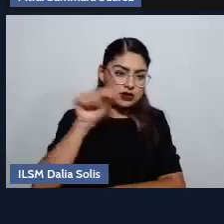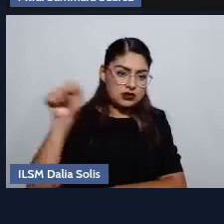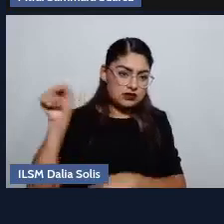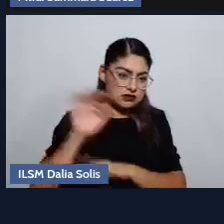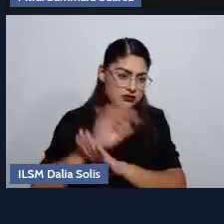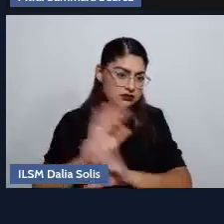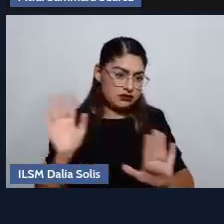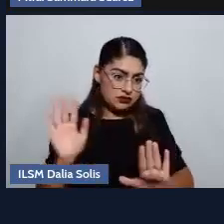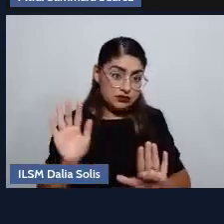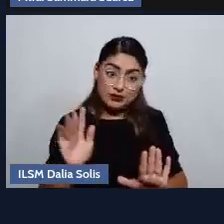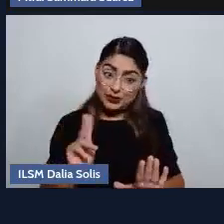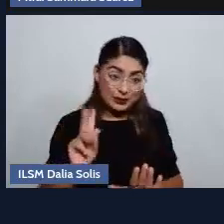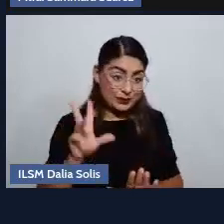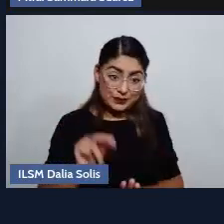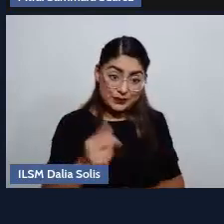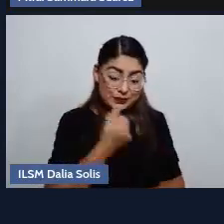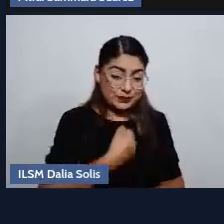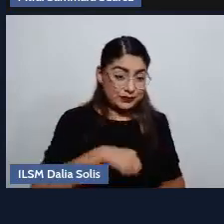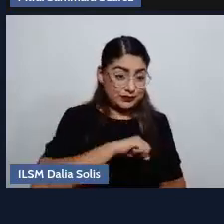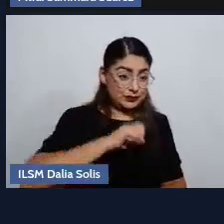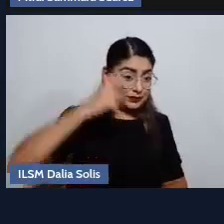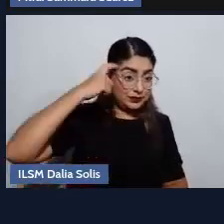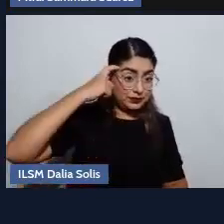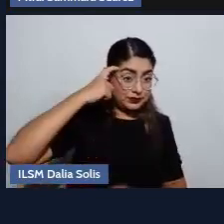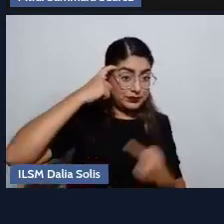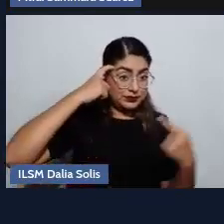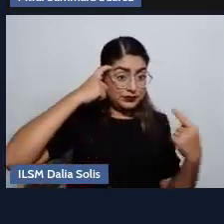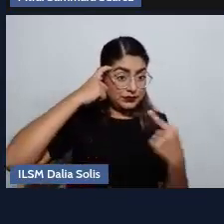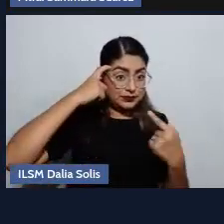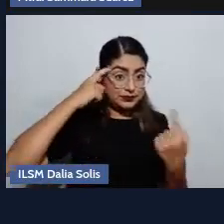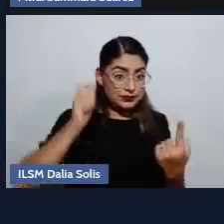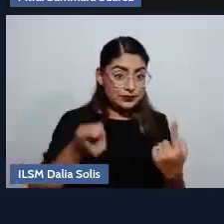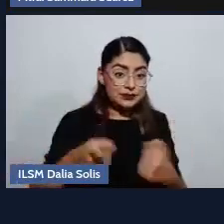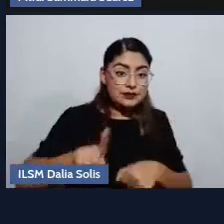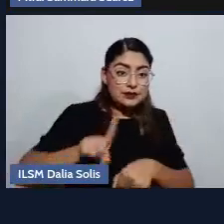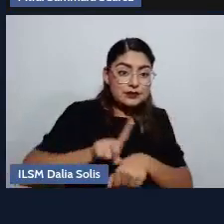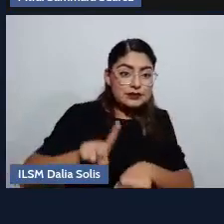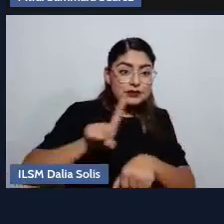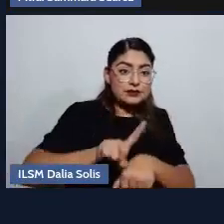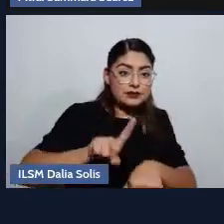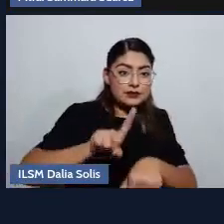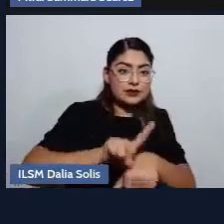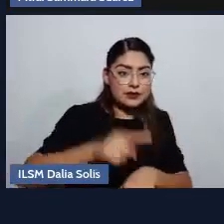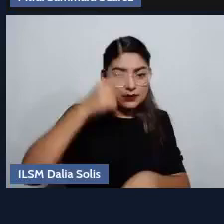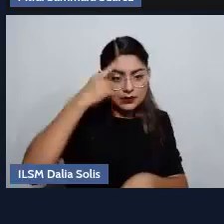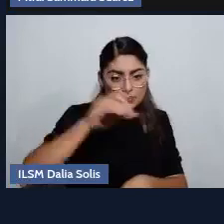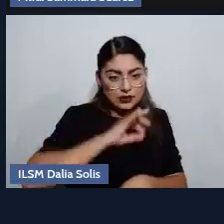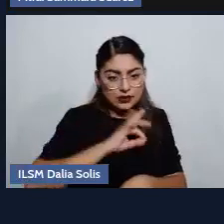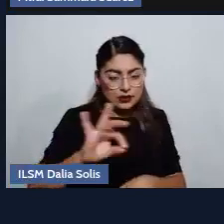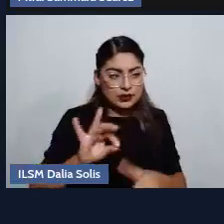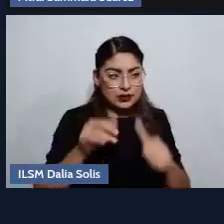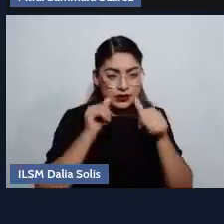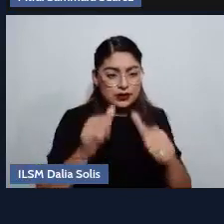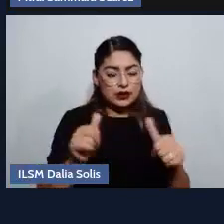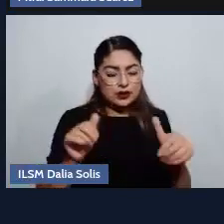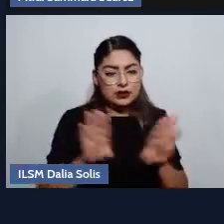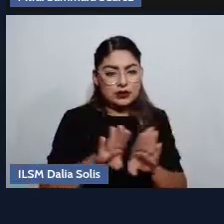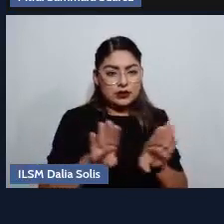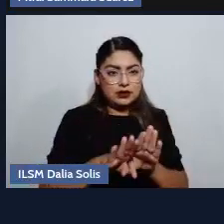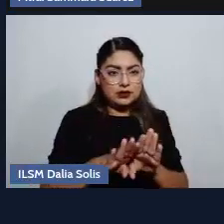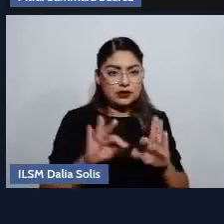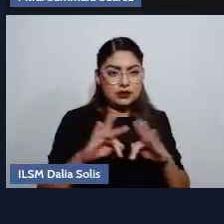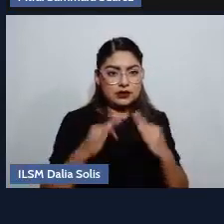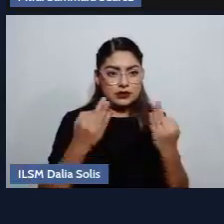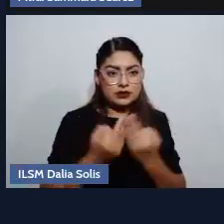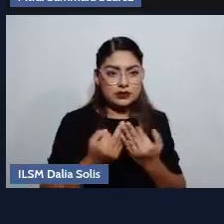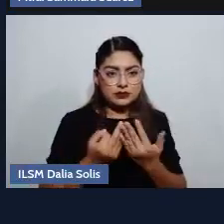la salud mental se trabaja día a día para que se entienda como una parte muy elemental del ser humano, ¿no? Para